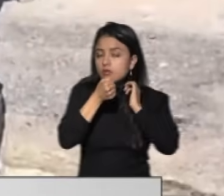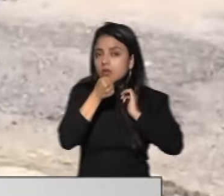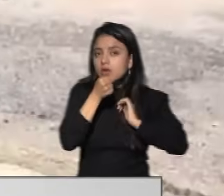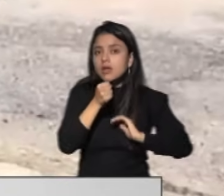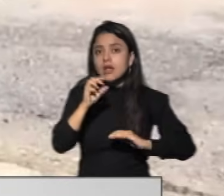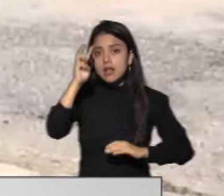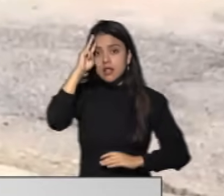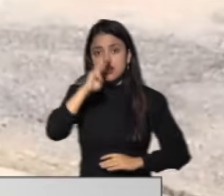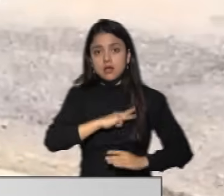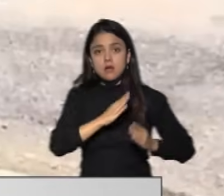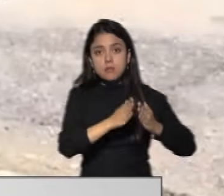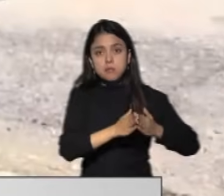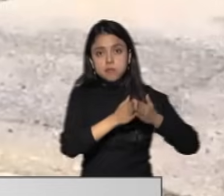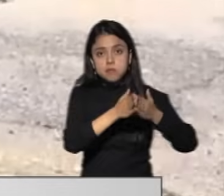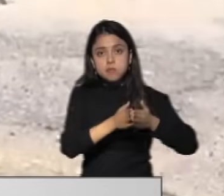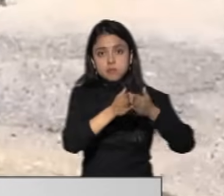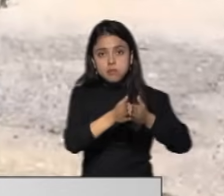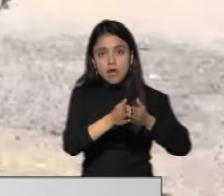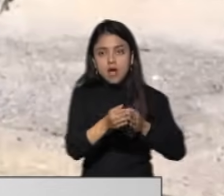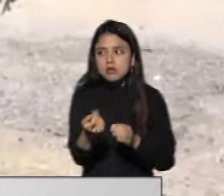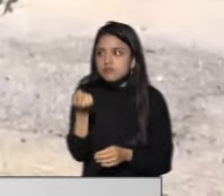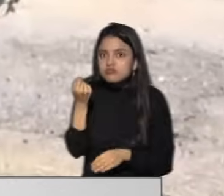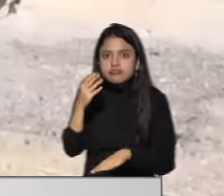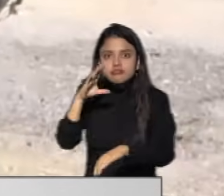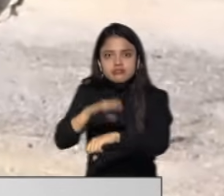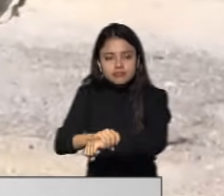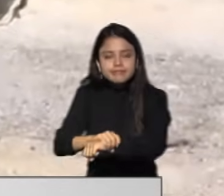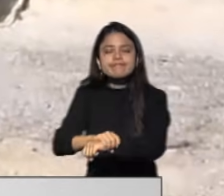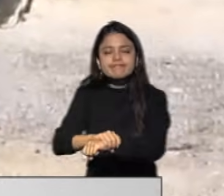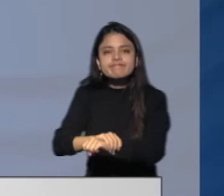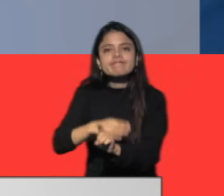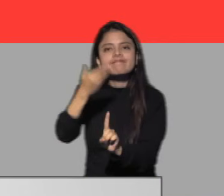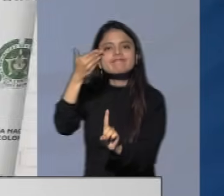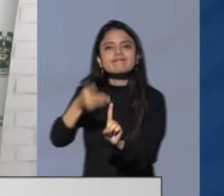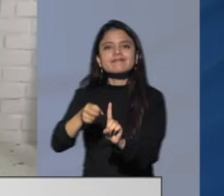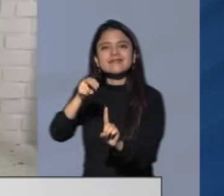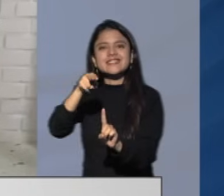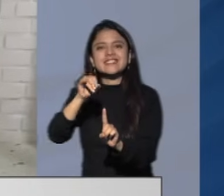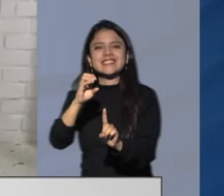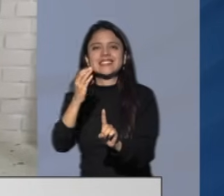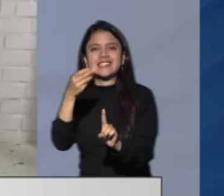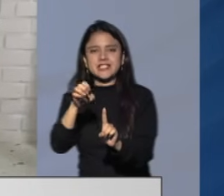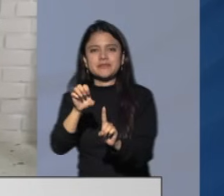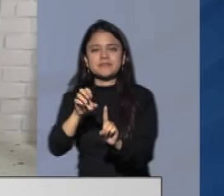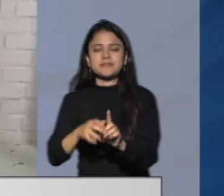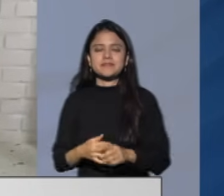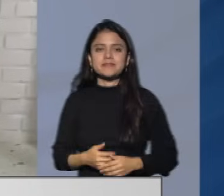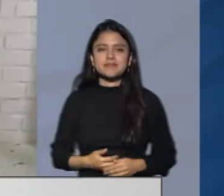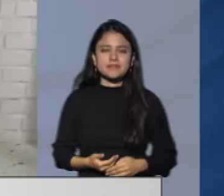de alias Nietzsche, quien sería cabecilla del Clan del Golfo que operaba en el departamento de Sucre.